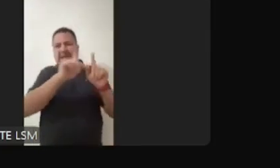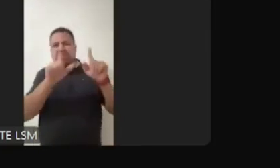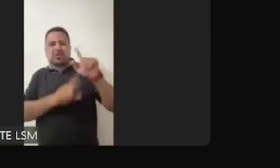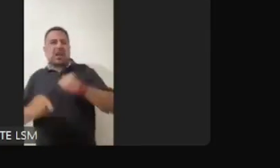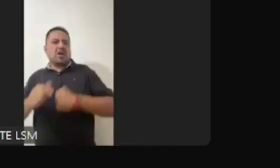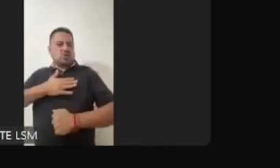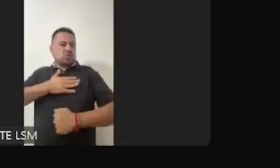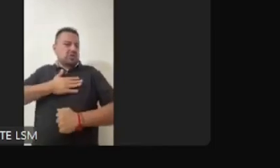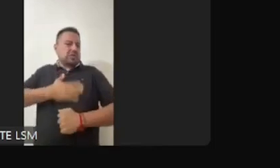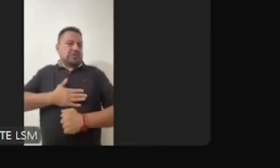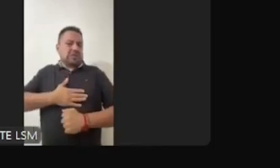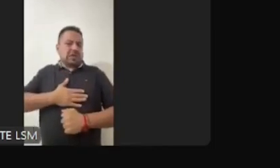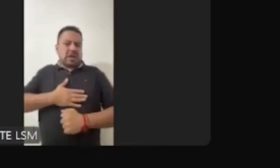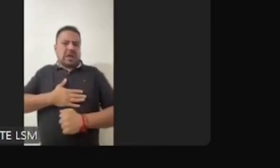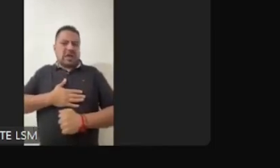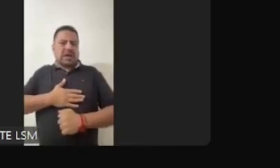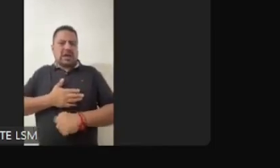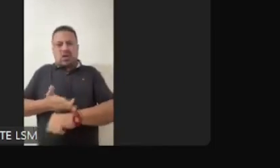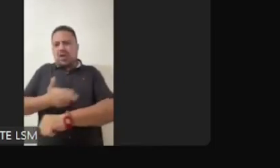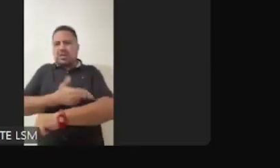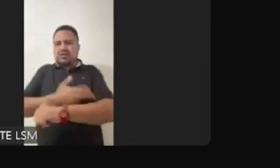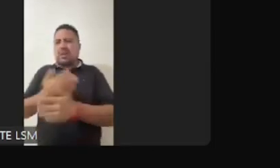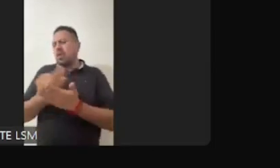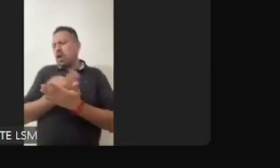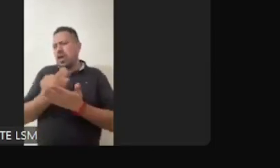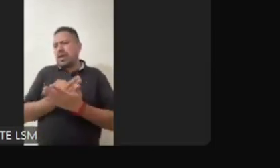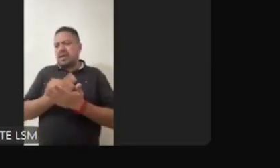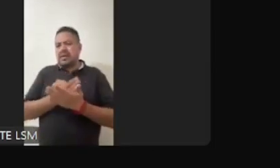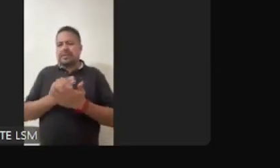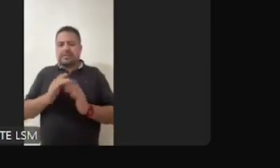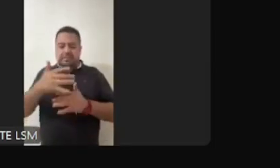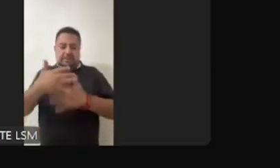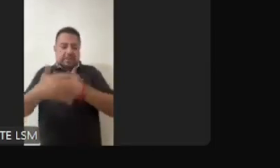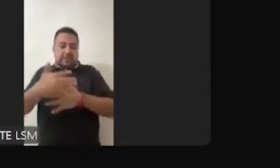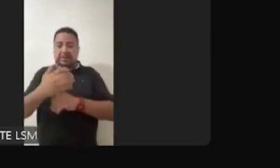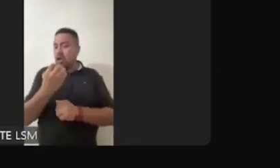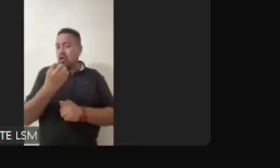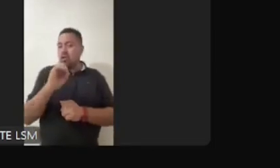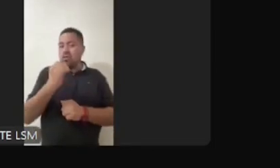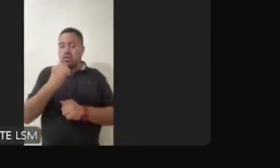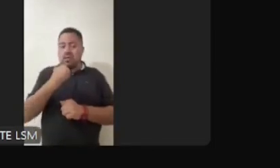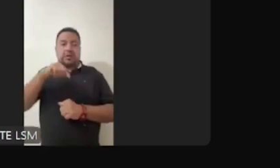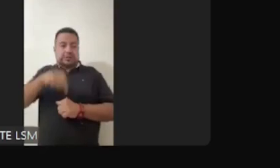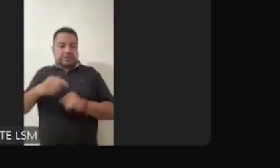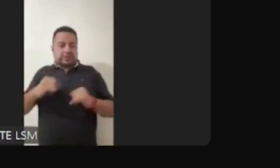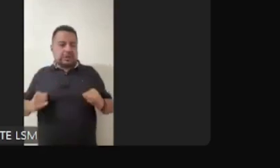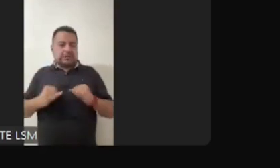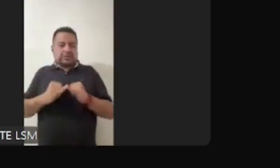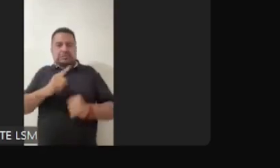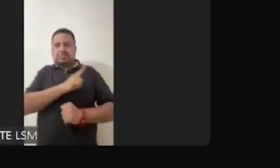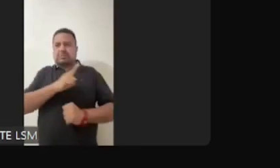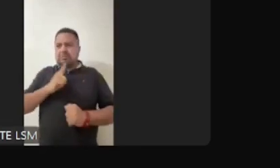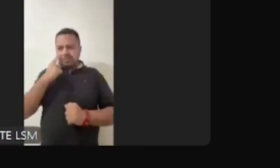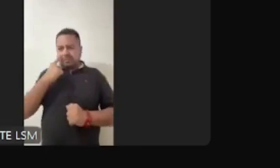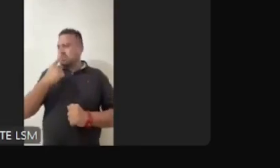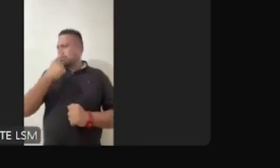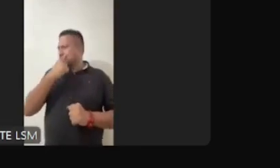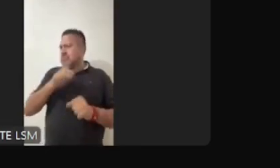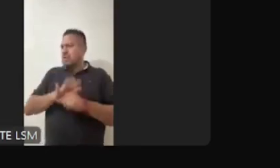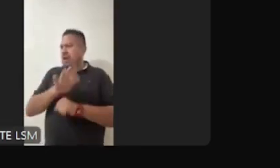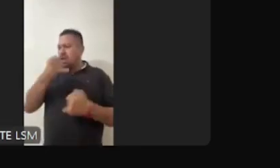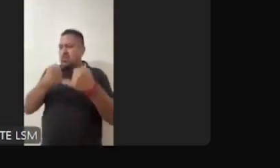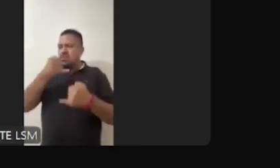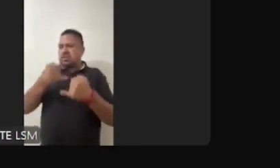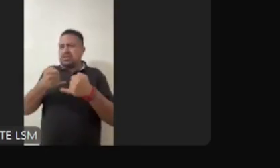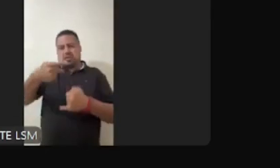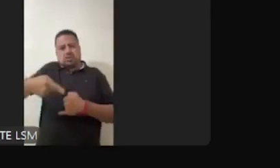justicia de honestidad y Justicia de morena el 15 de octubre este pleno declaró parcialmente fundado el juicio local y en